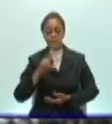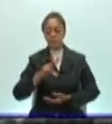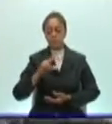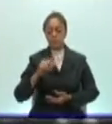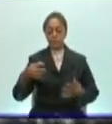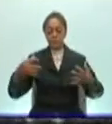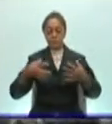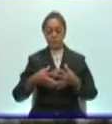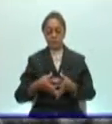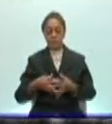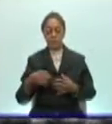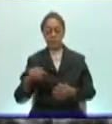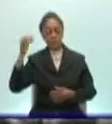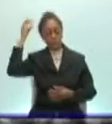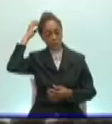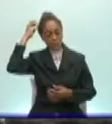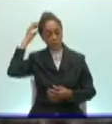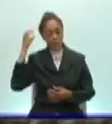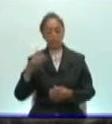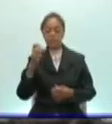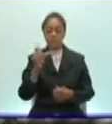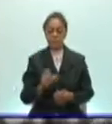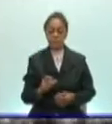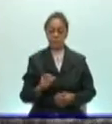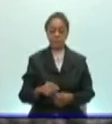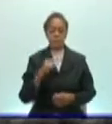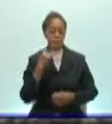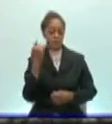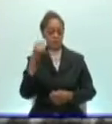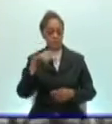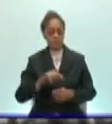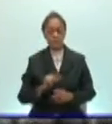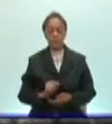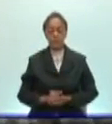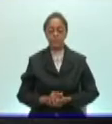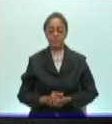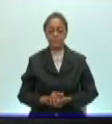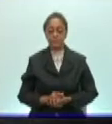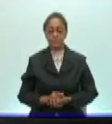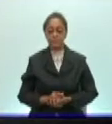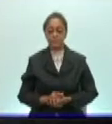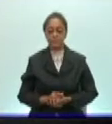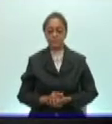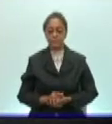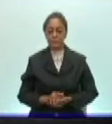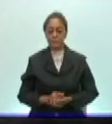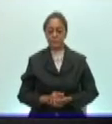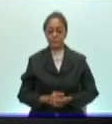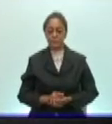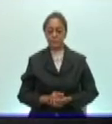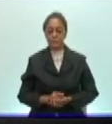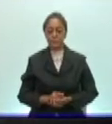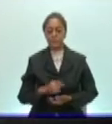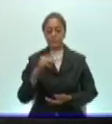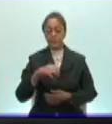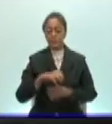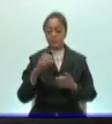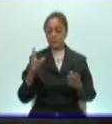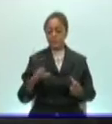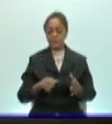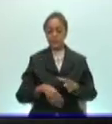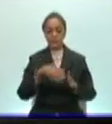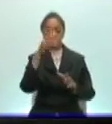relación entre gobernantes y gobernados, inédito hasta ahora. las ancestrales